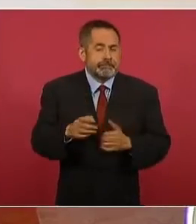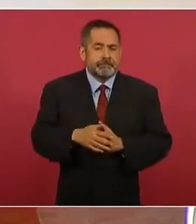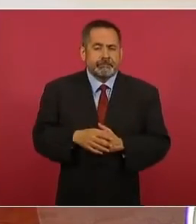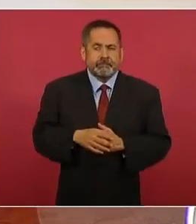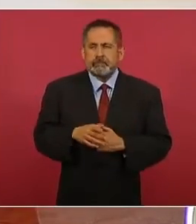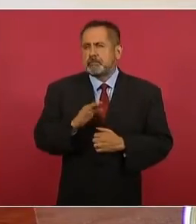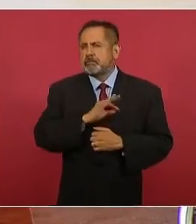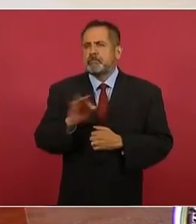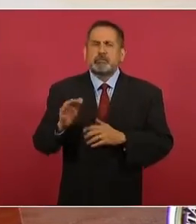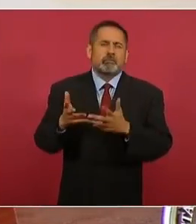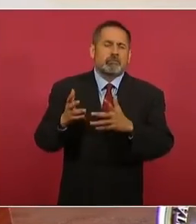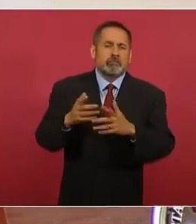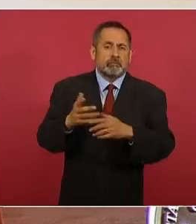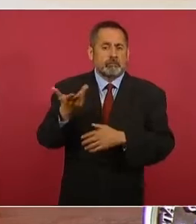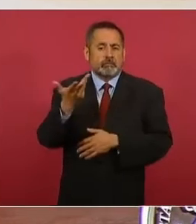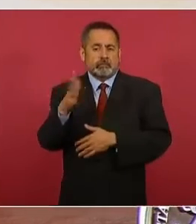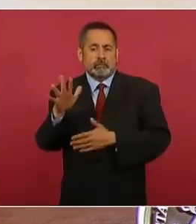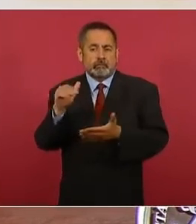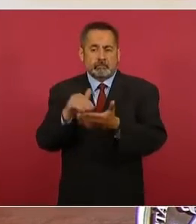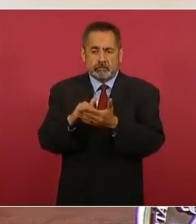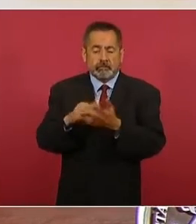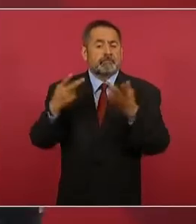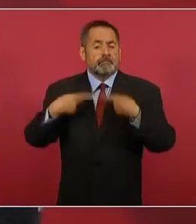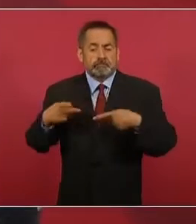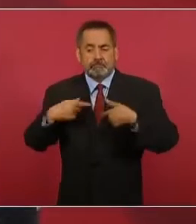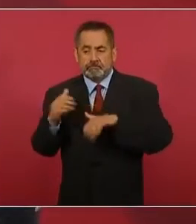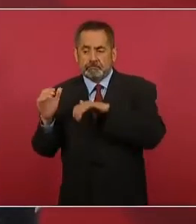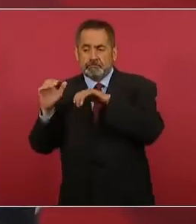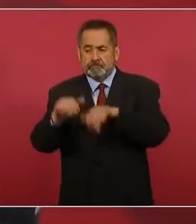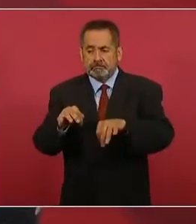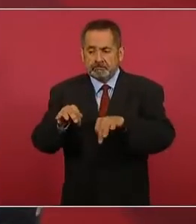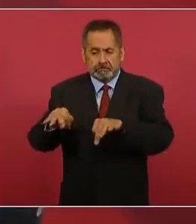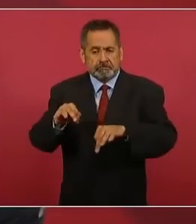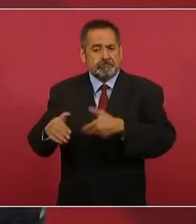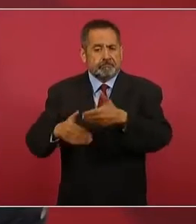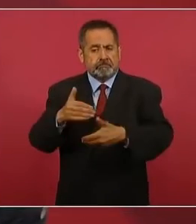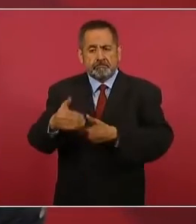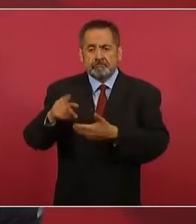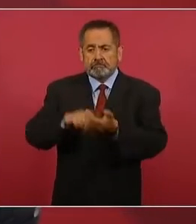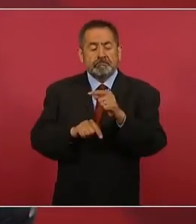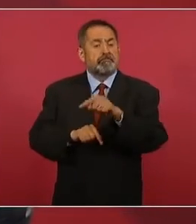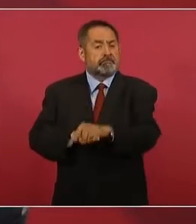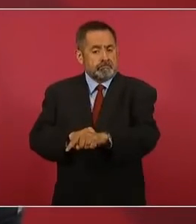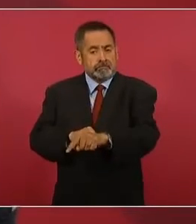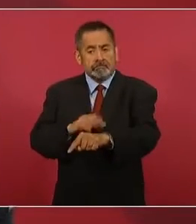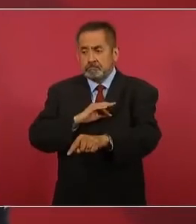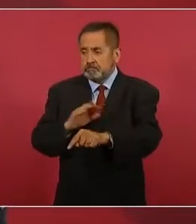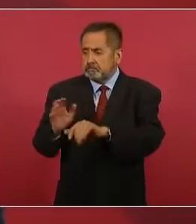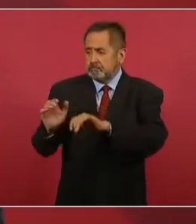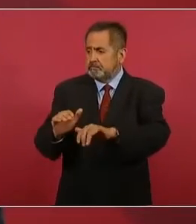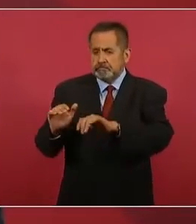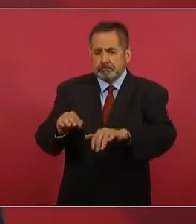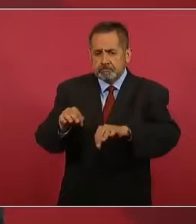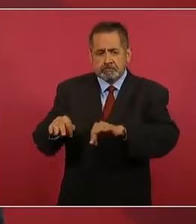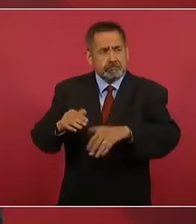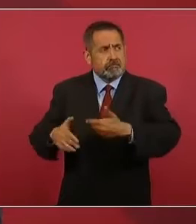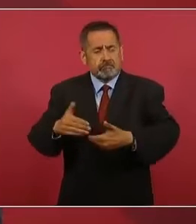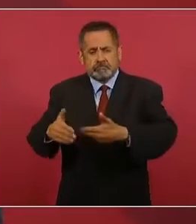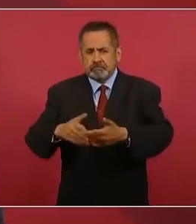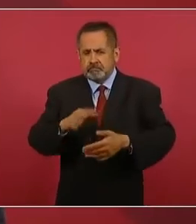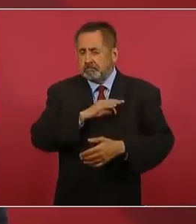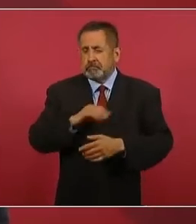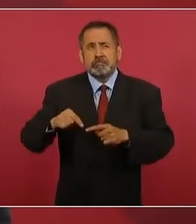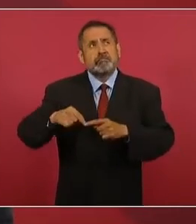son cerca de 10,000 empleos en la construcción de esta obra, que la vamos a